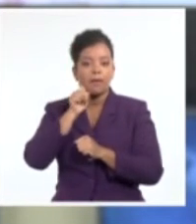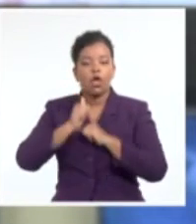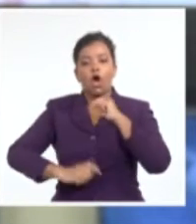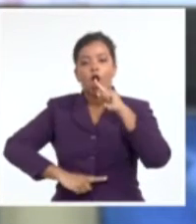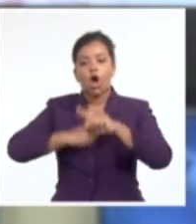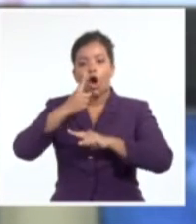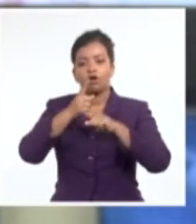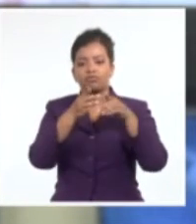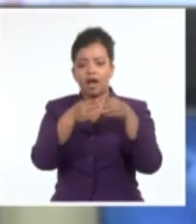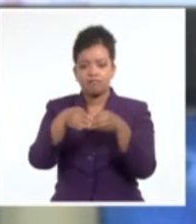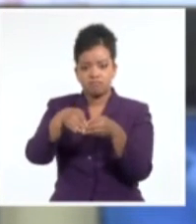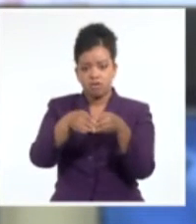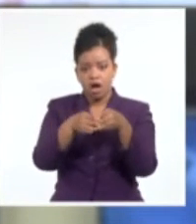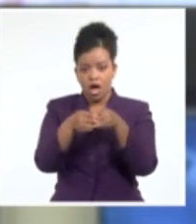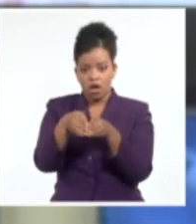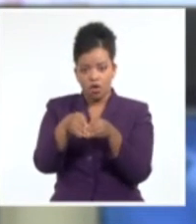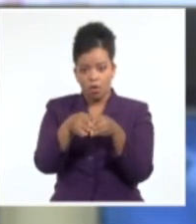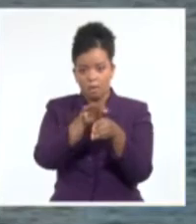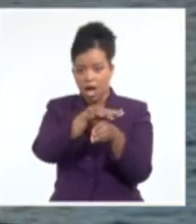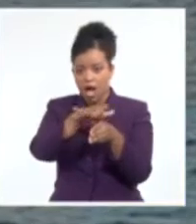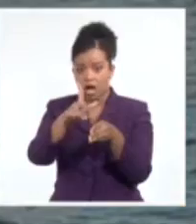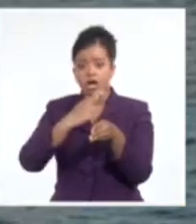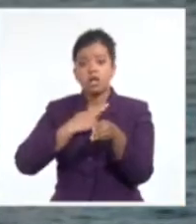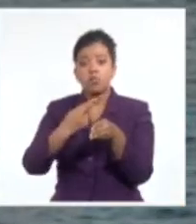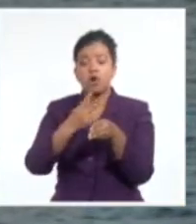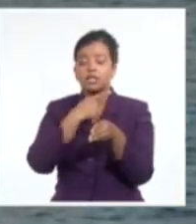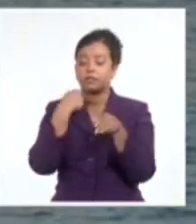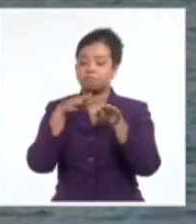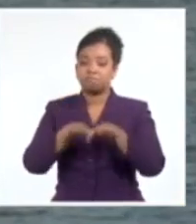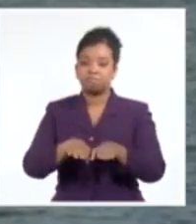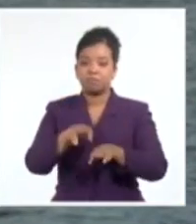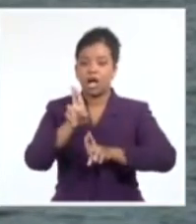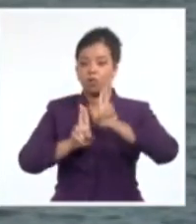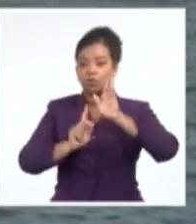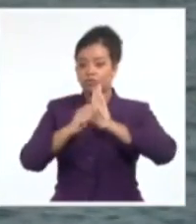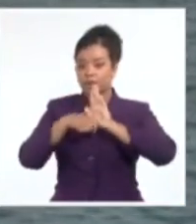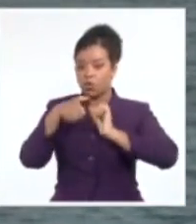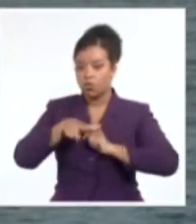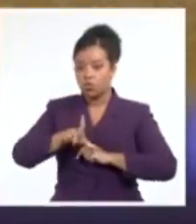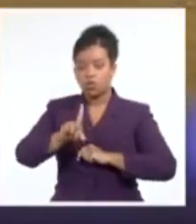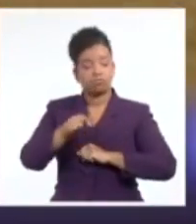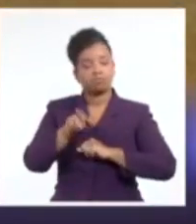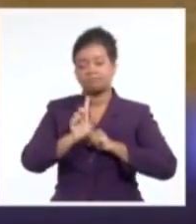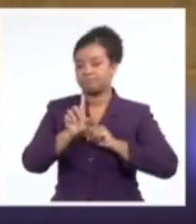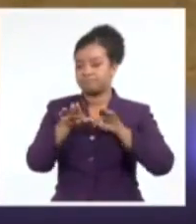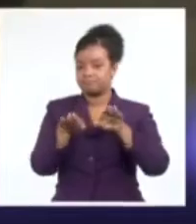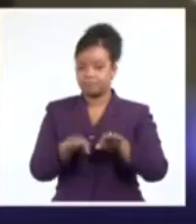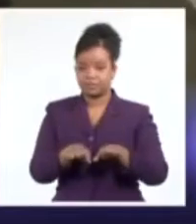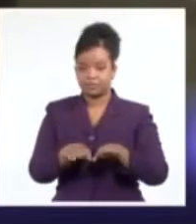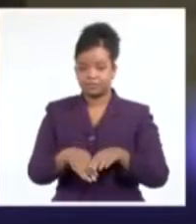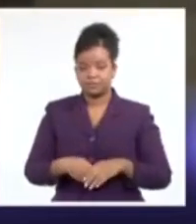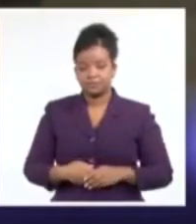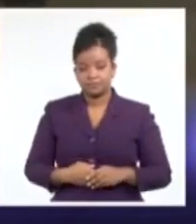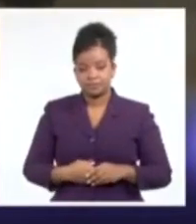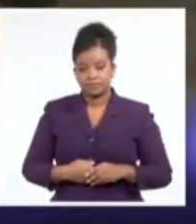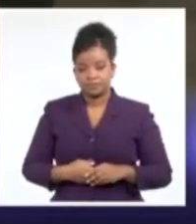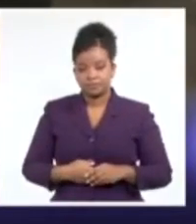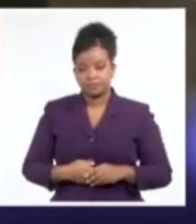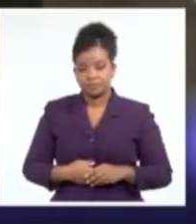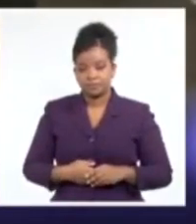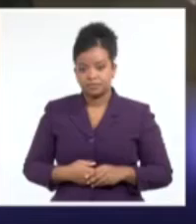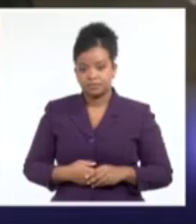flota en el Mar Negro y en respuesta suspendió el acuerdo firmado en julio bajo el auspicio de la ONU. En este caso, sobre